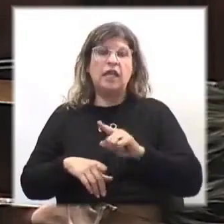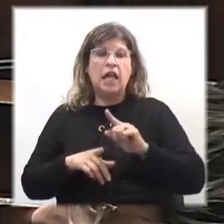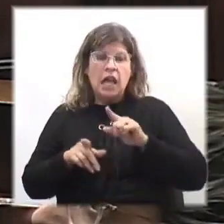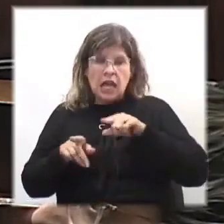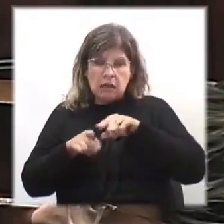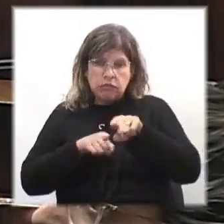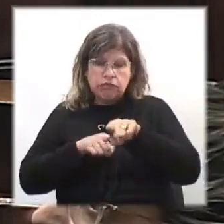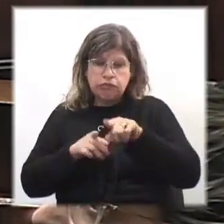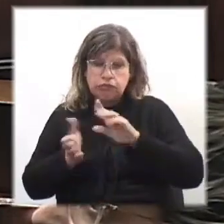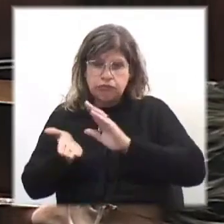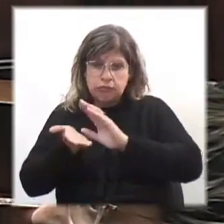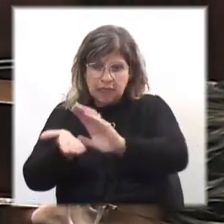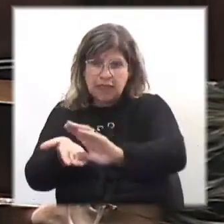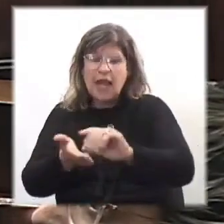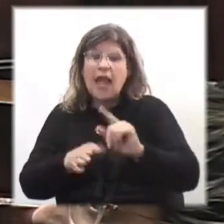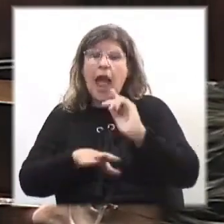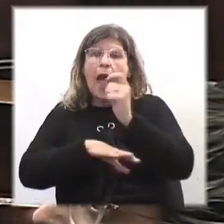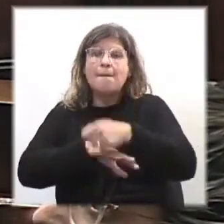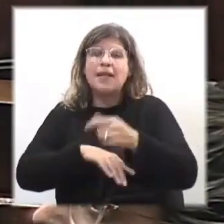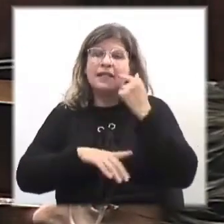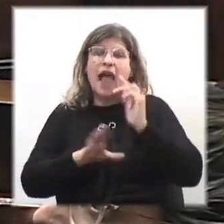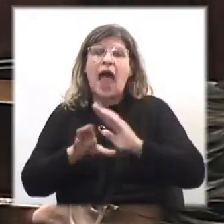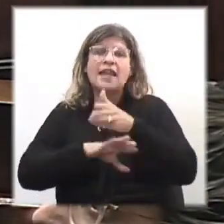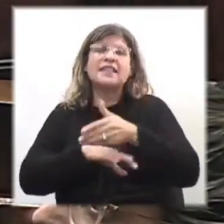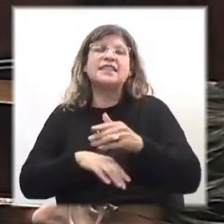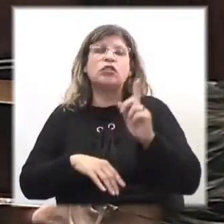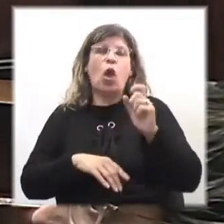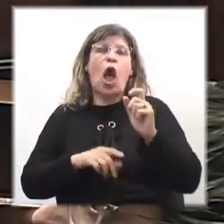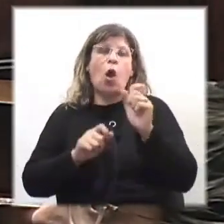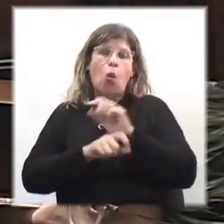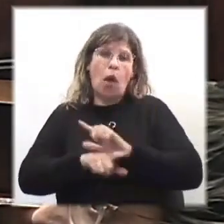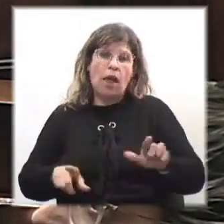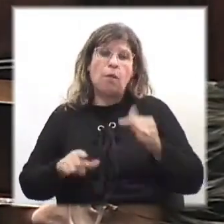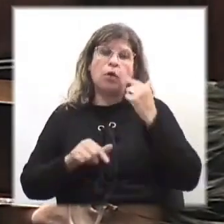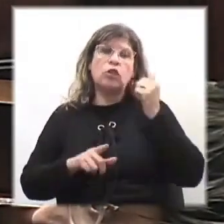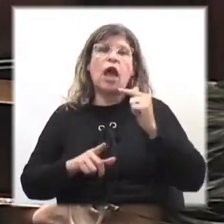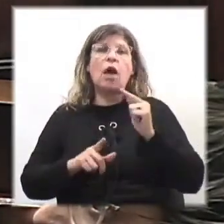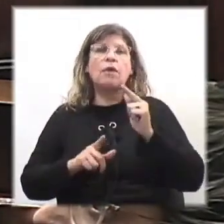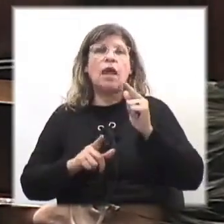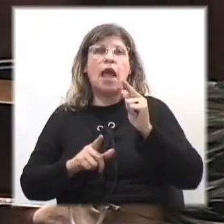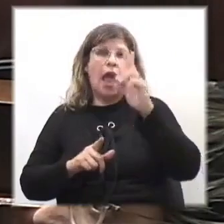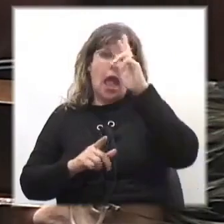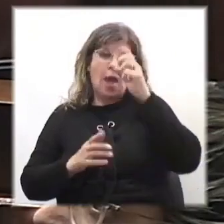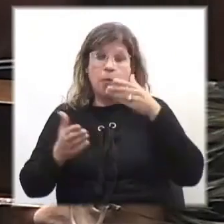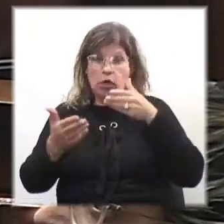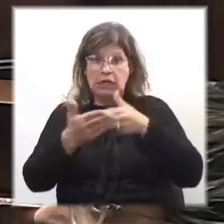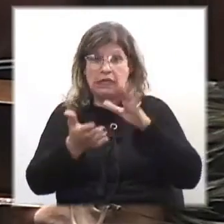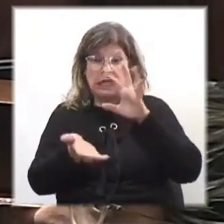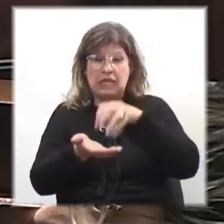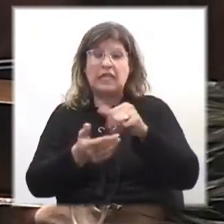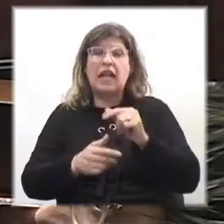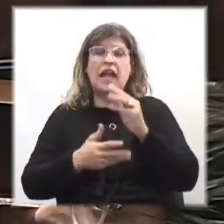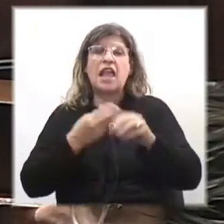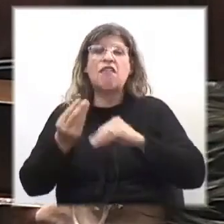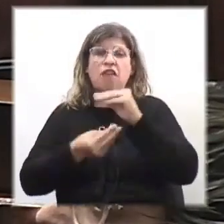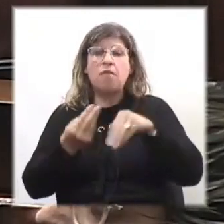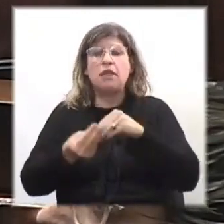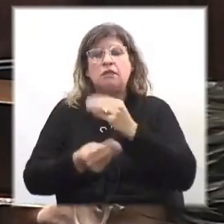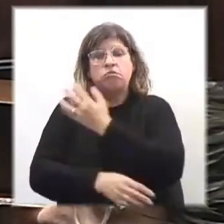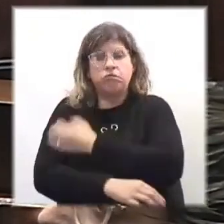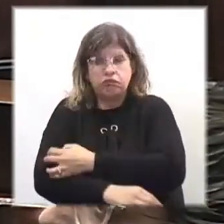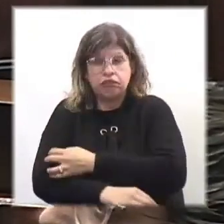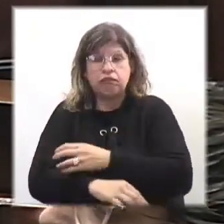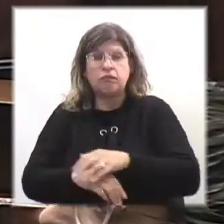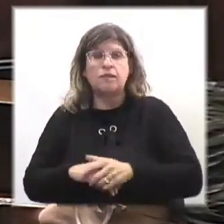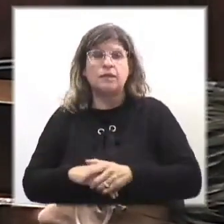dirigida a ser invertida en el acceso del agua potable a policlínica y a familias de menos recursos